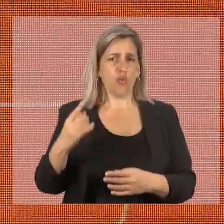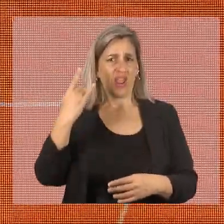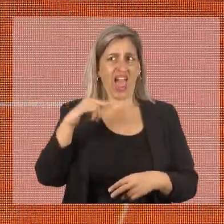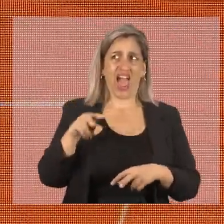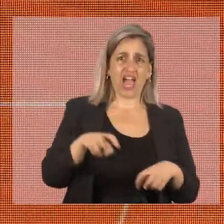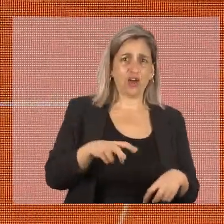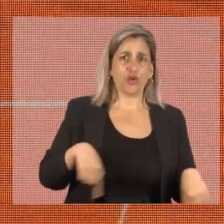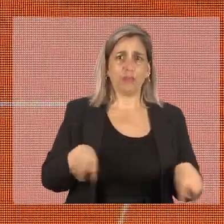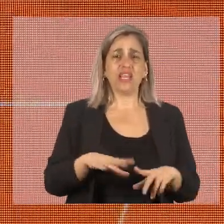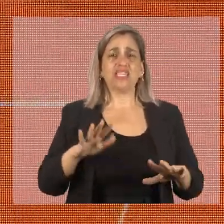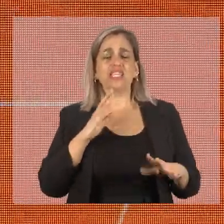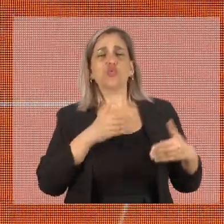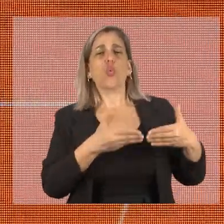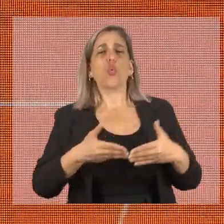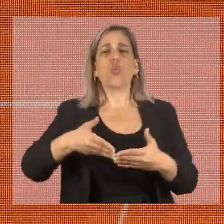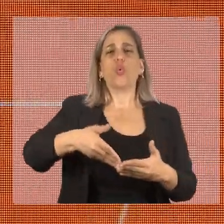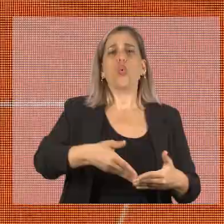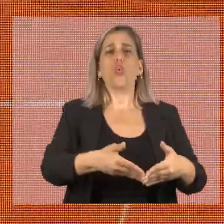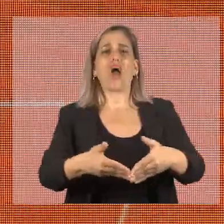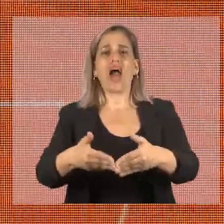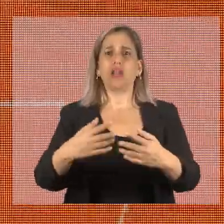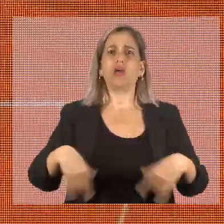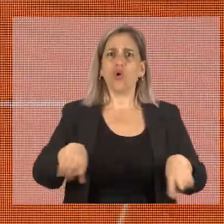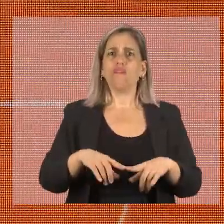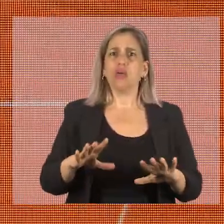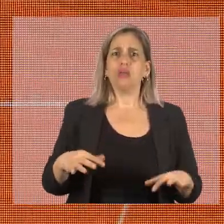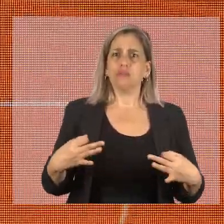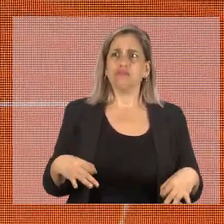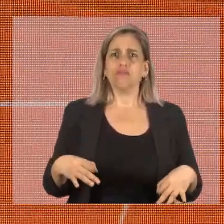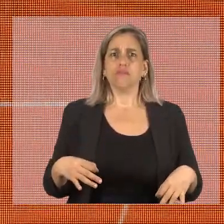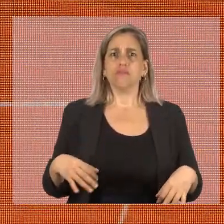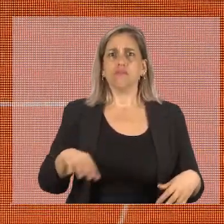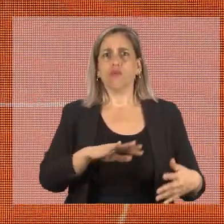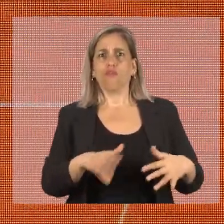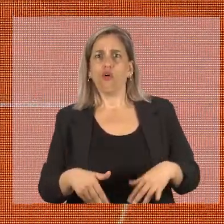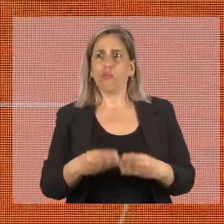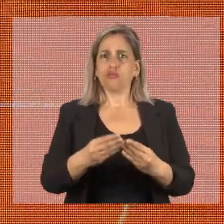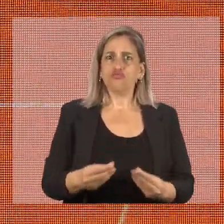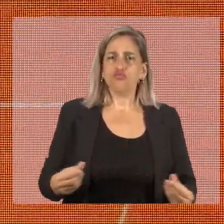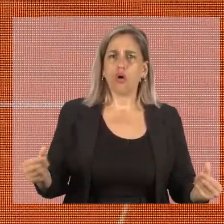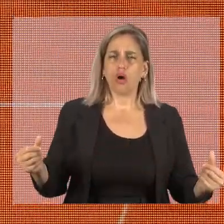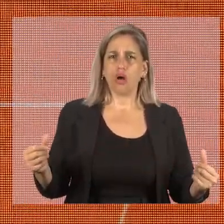Bueno, aparentemente el barco viene enderezándose a velocidad moderada.